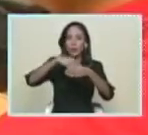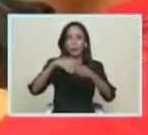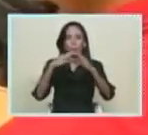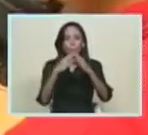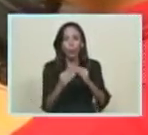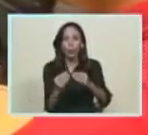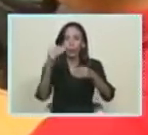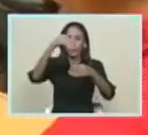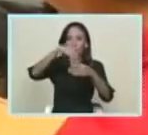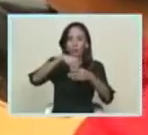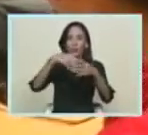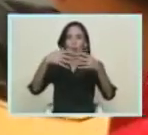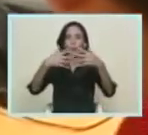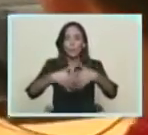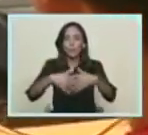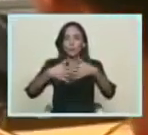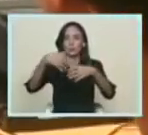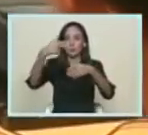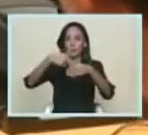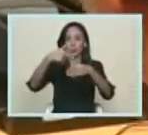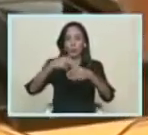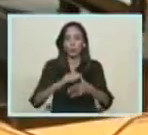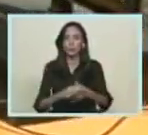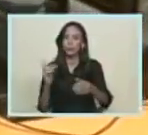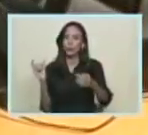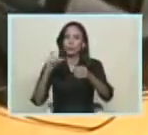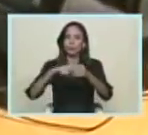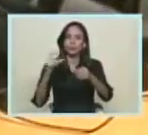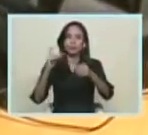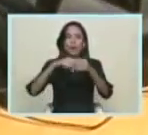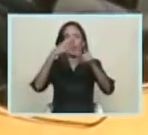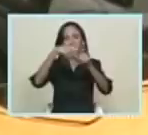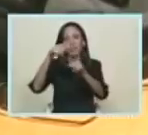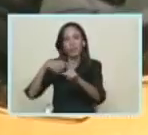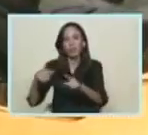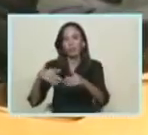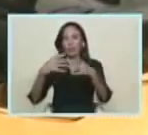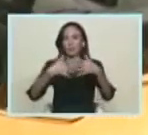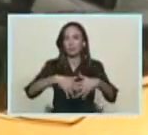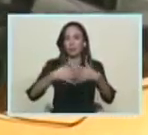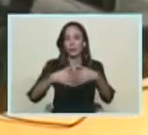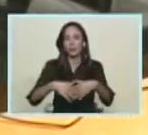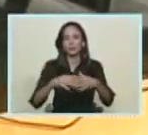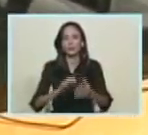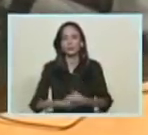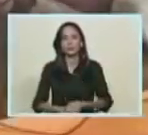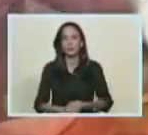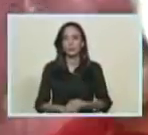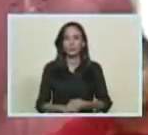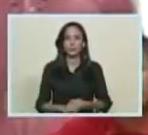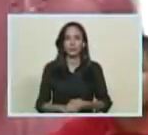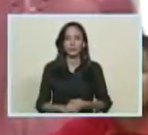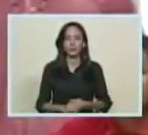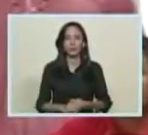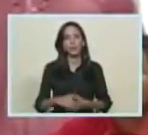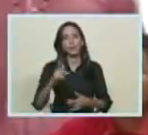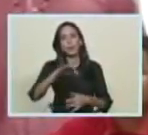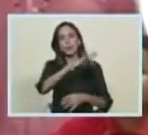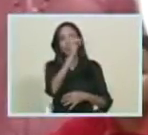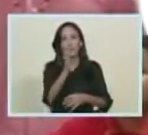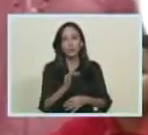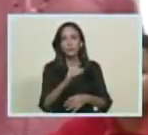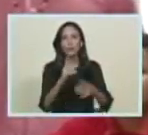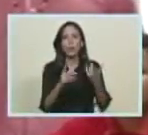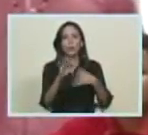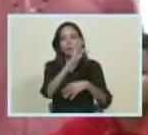vida dentro de PDVSA. Acá tenemos integrantes de la FUTEP, Federación Única de Trabajadores Petroleros de Venezuela. Acá me acompaña el compañero